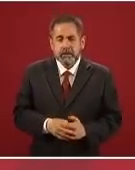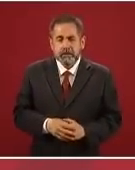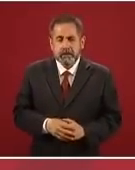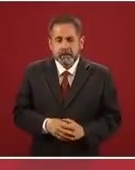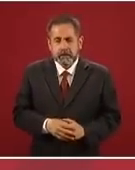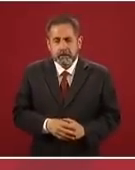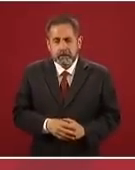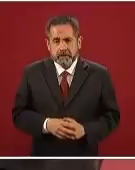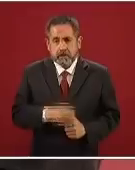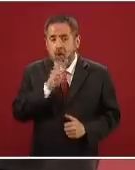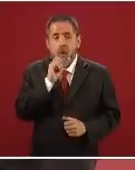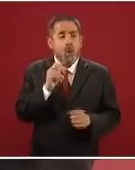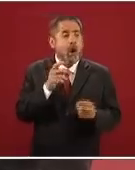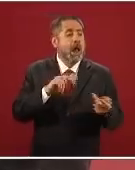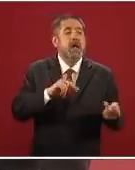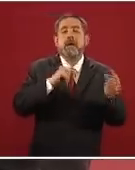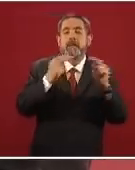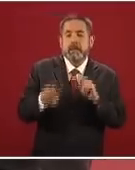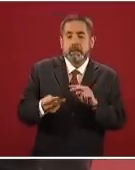Y también se da el otro caso,